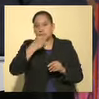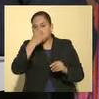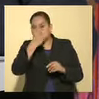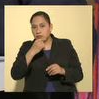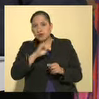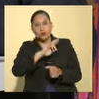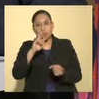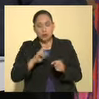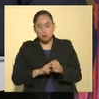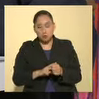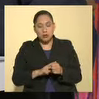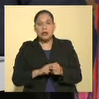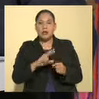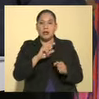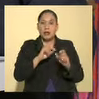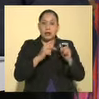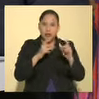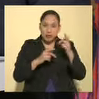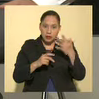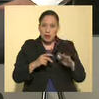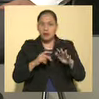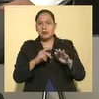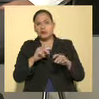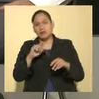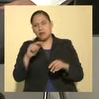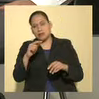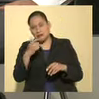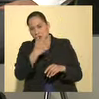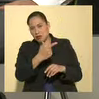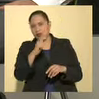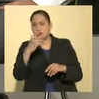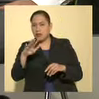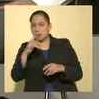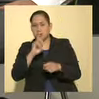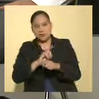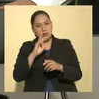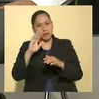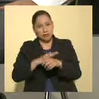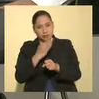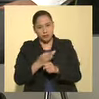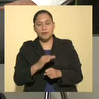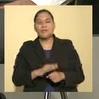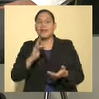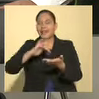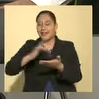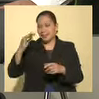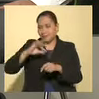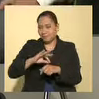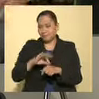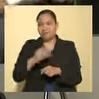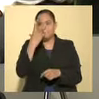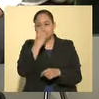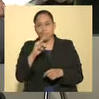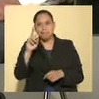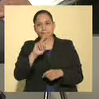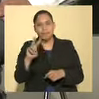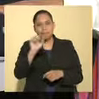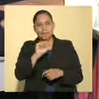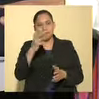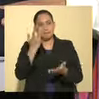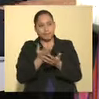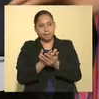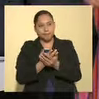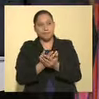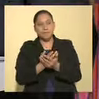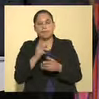a 10 días de tratamiento, tienes más que suficiente. Excelente. Doc, muchísimas gracias. Al contrario, encantado de estar aquí con ustedes. Feliz fin de semana. Encantado de tenerlo